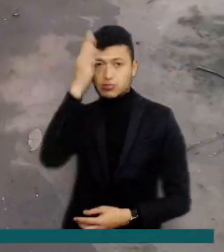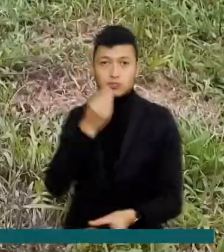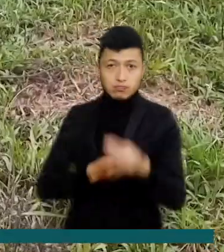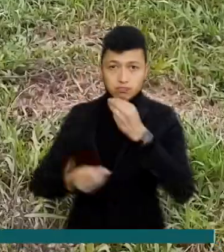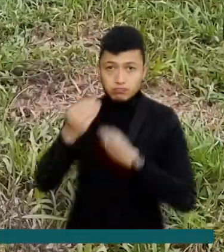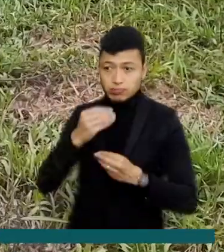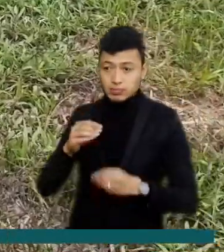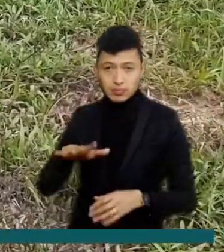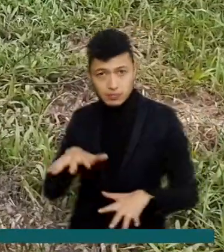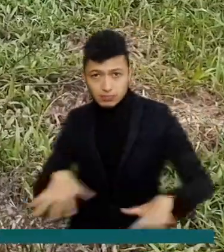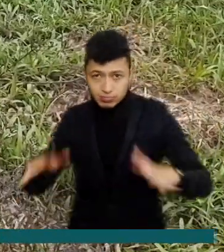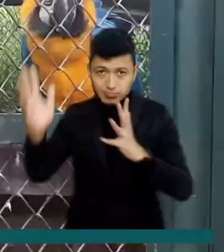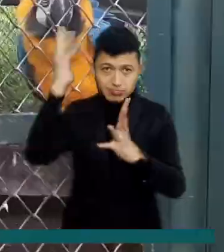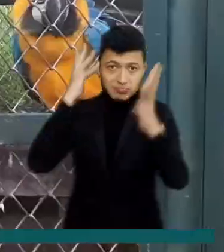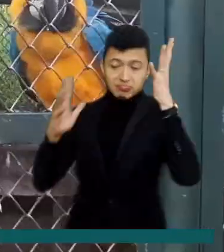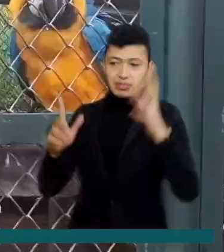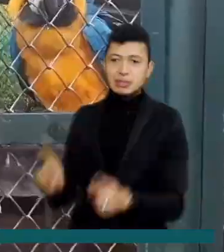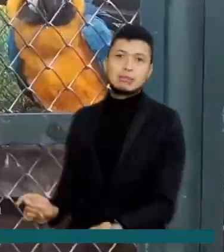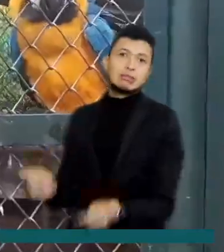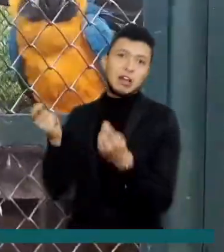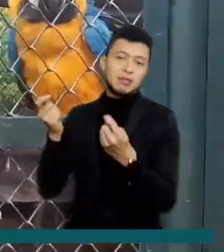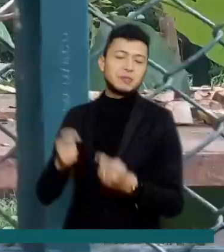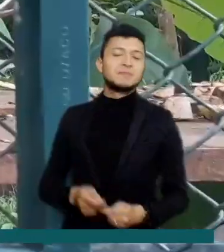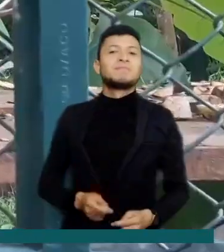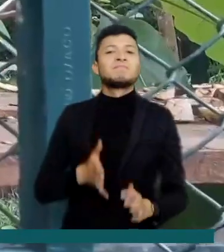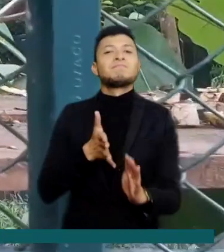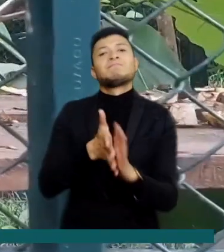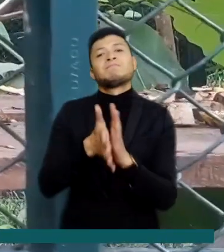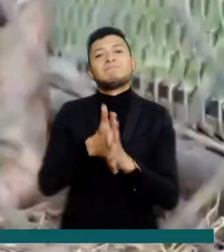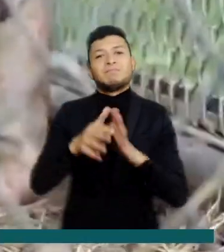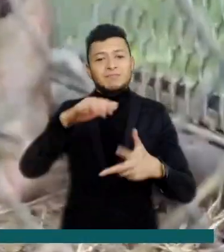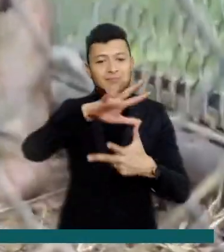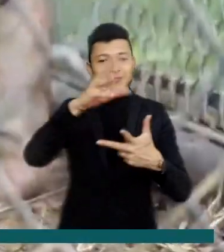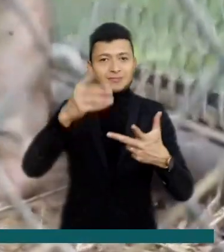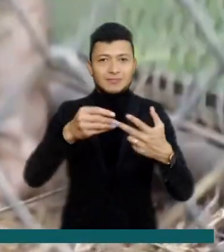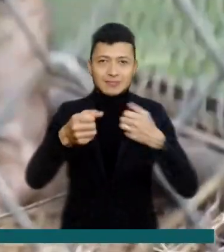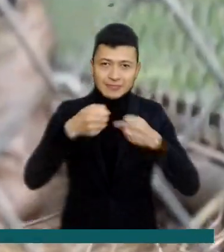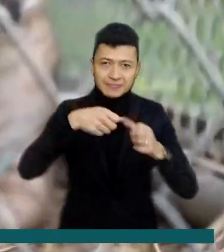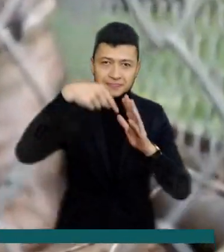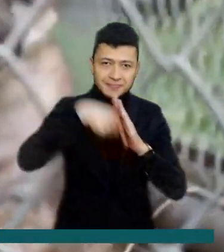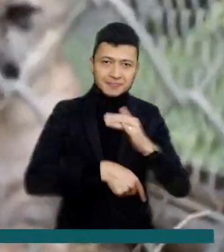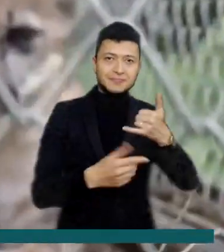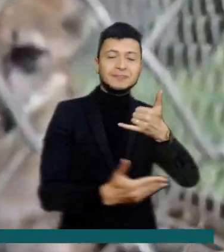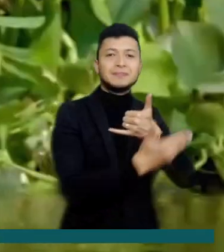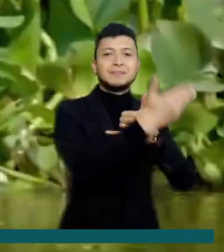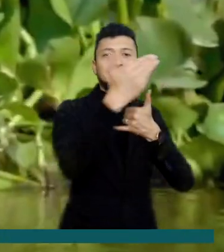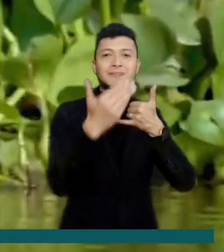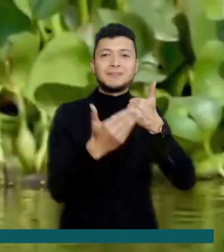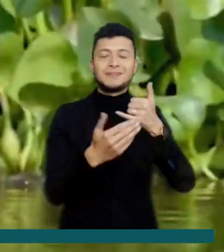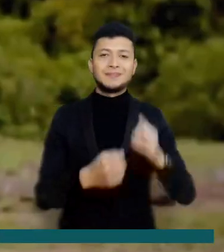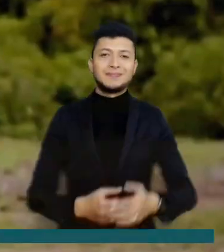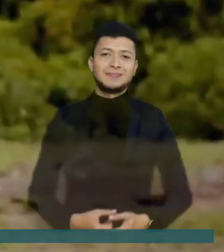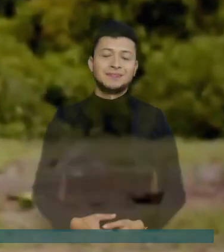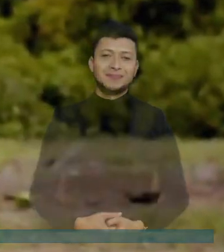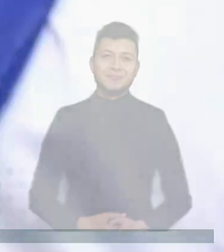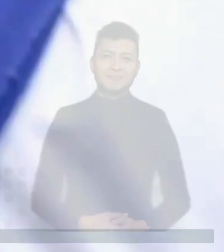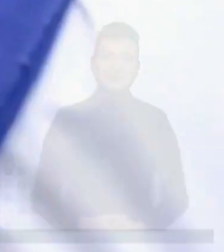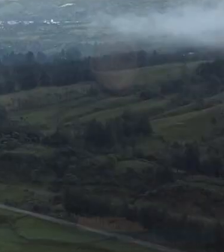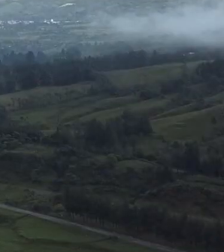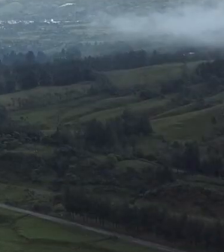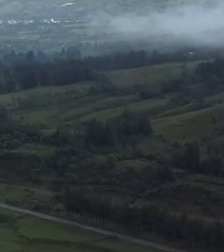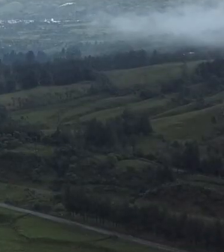los hábitos de muchos animales silvestres. Estamos en Enlace 13, periodismo a profundidad de nuestras regiones.